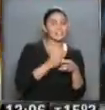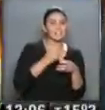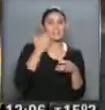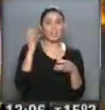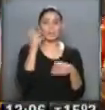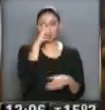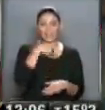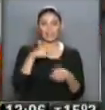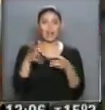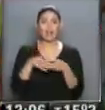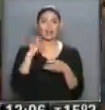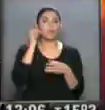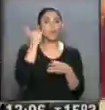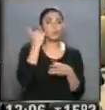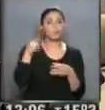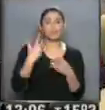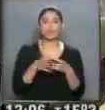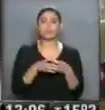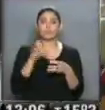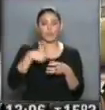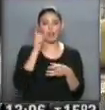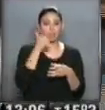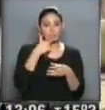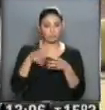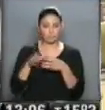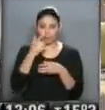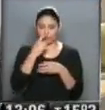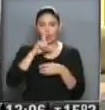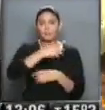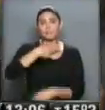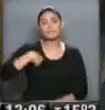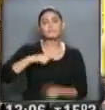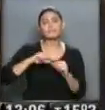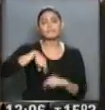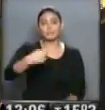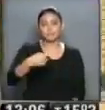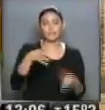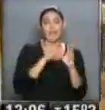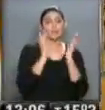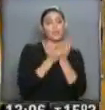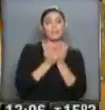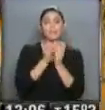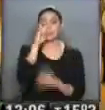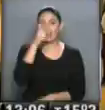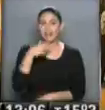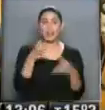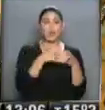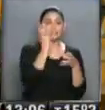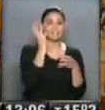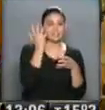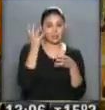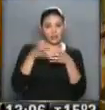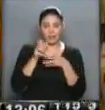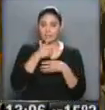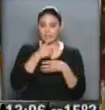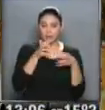Cruz, Independiente San Lorenzo, Lanús River en esta fecha. En la fecha que viene, Estudiantes Belgrano, Tigre Quilmes, Racing Unión y